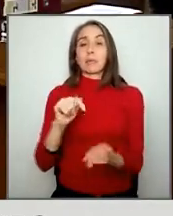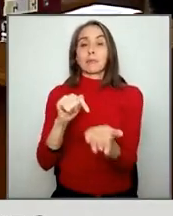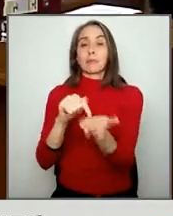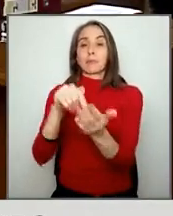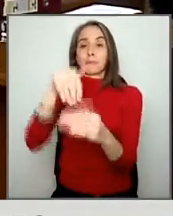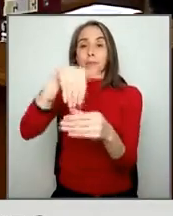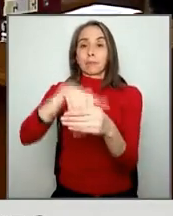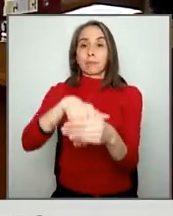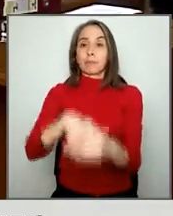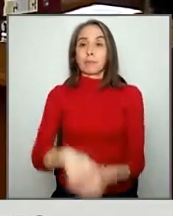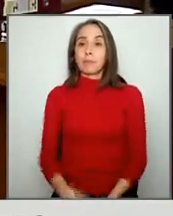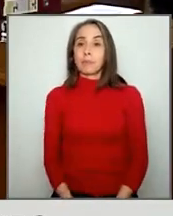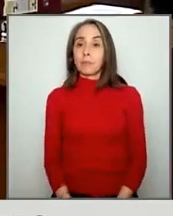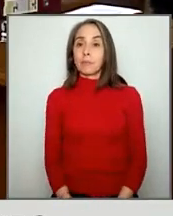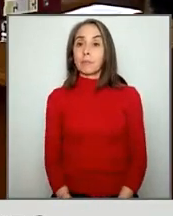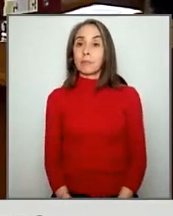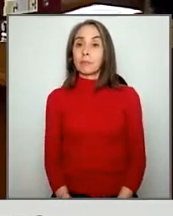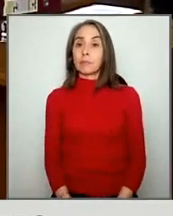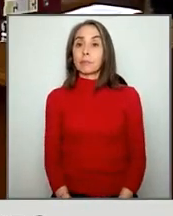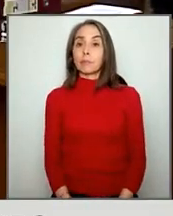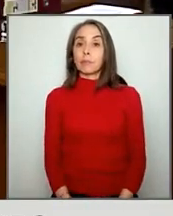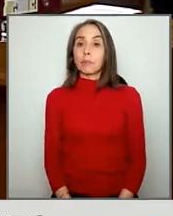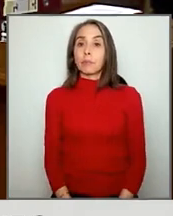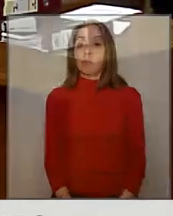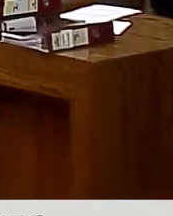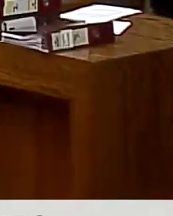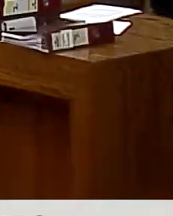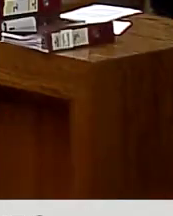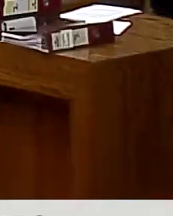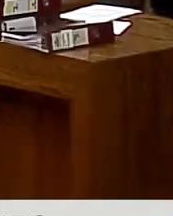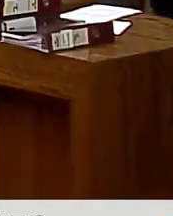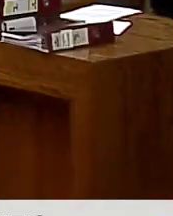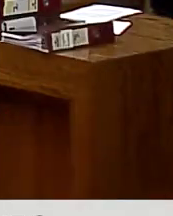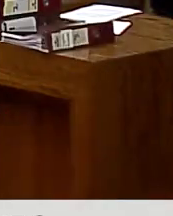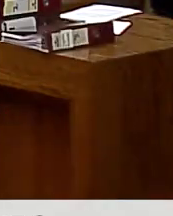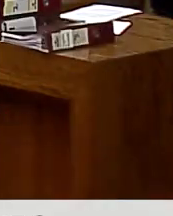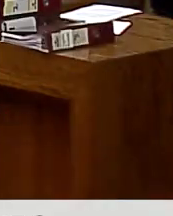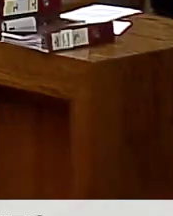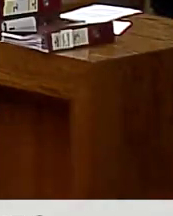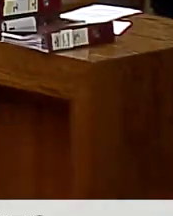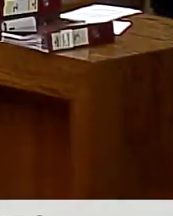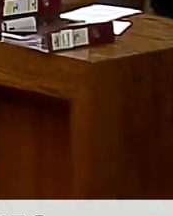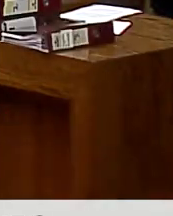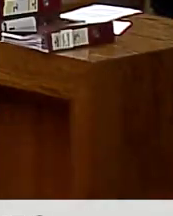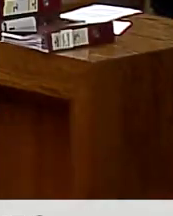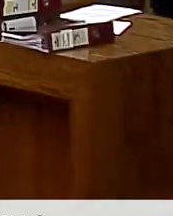Perdón Esta es 846